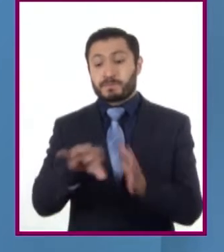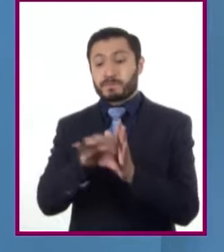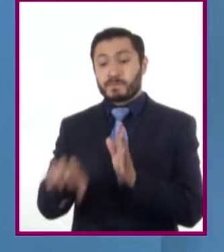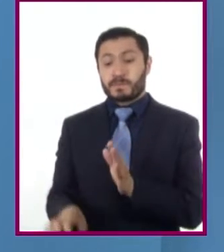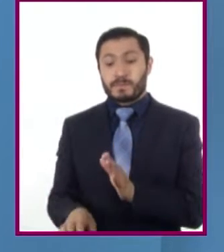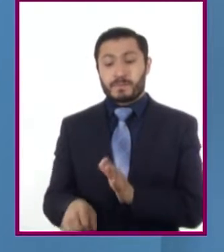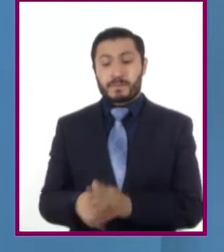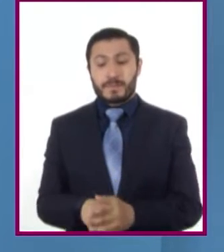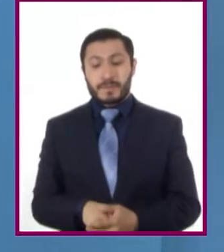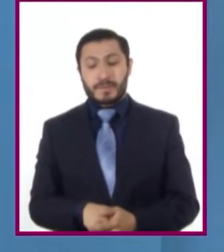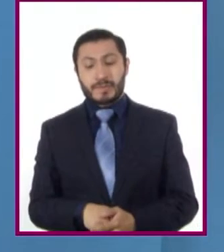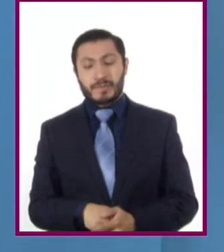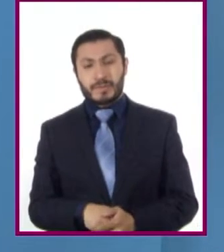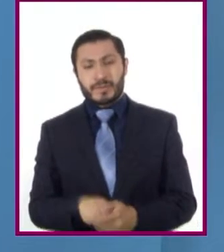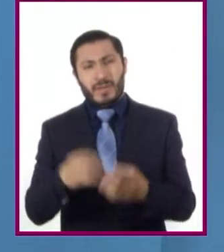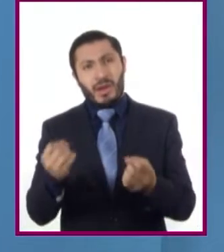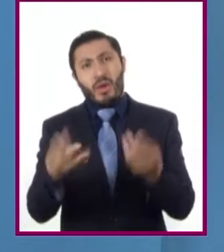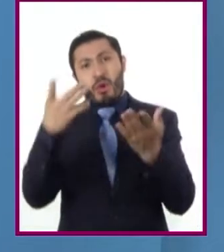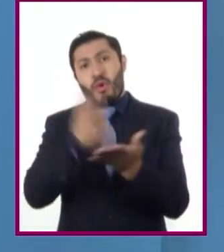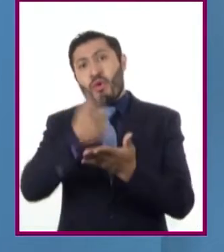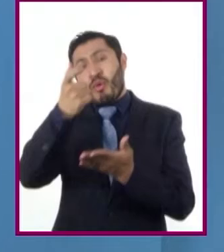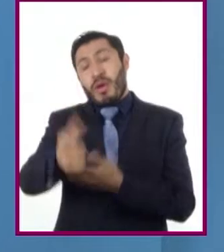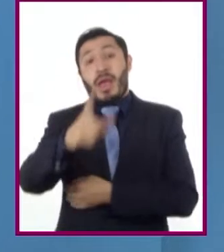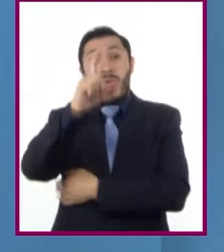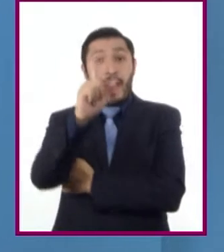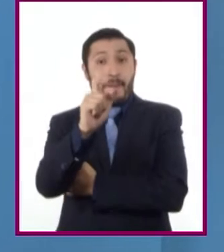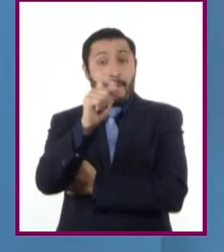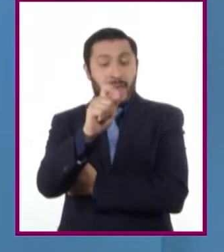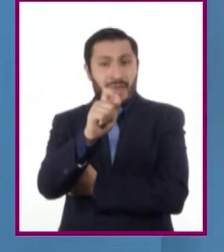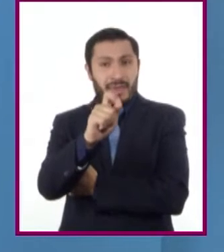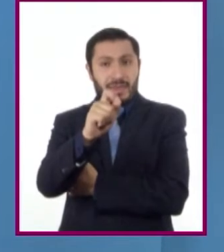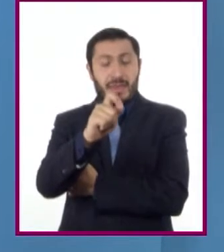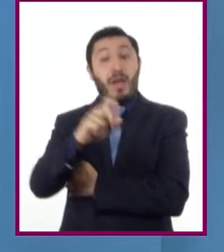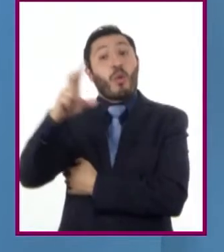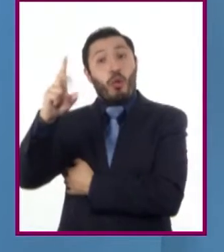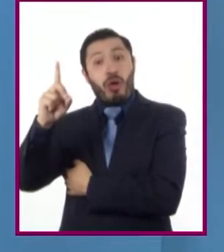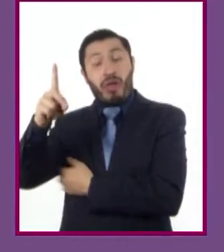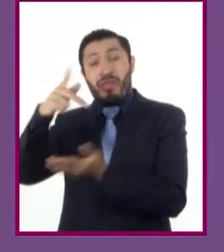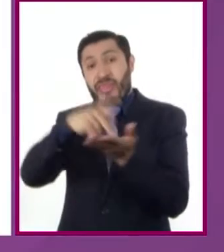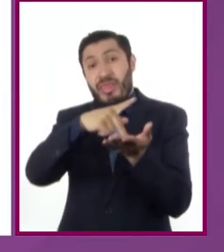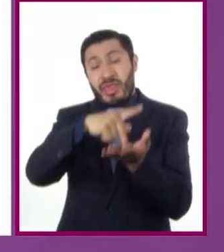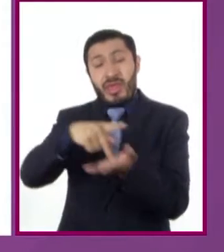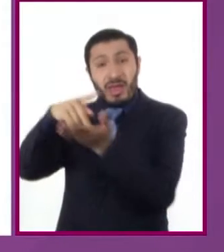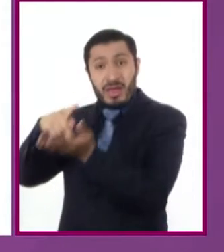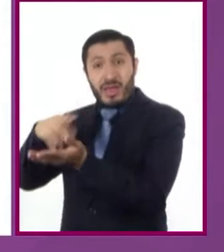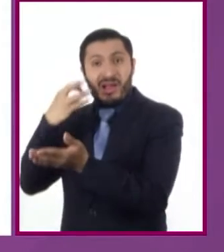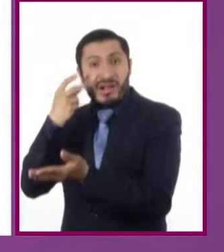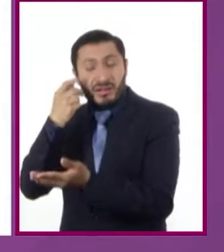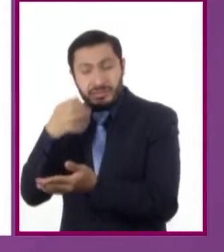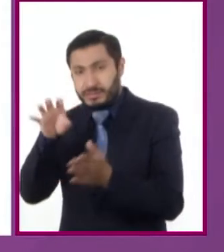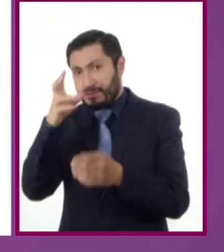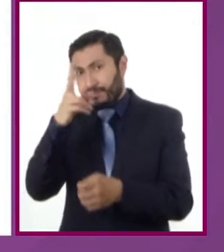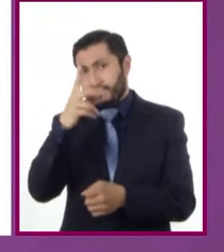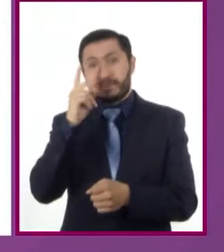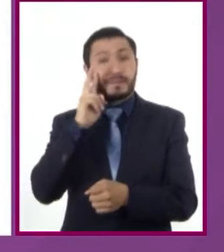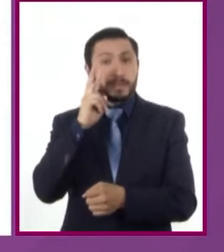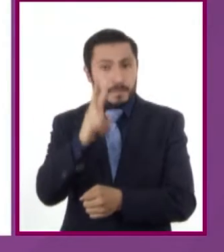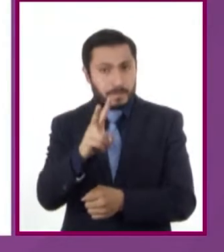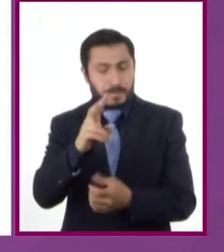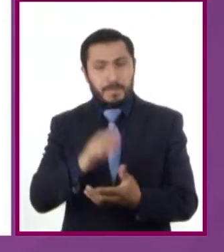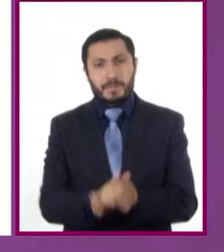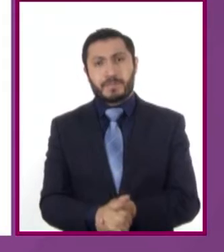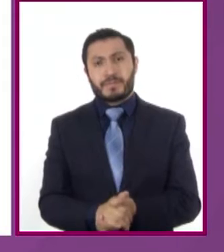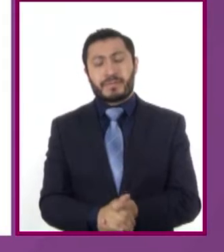ejemplo, ¿cuánto se pagará por 20 y 30 kilogramos de limones? Veamos el primer caso,